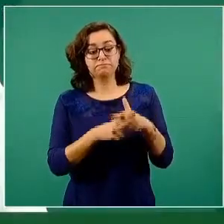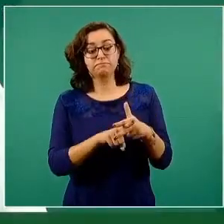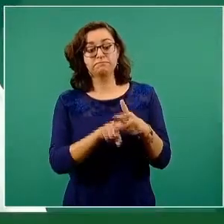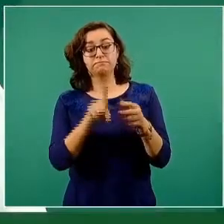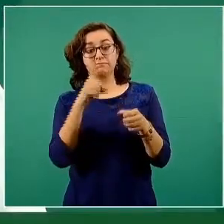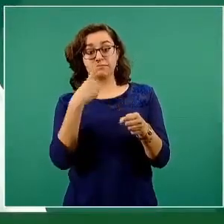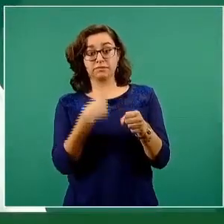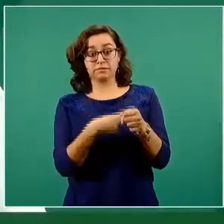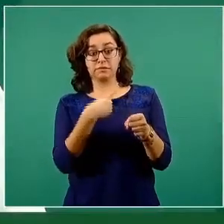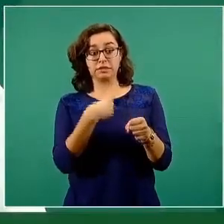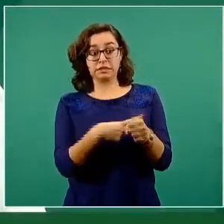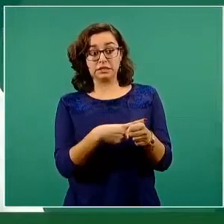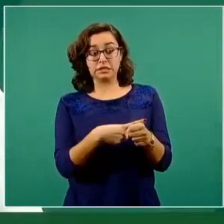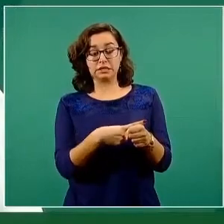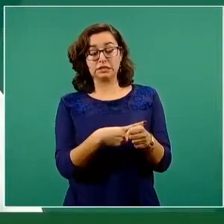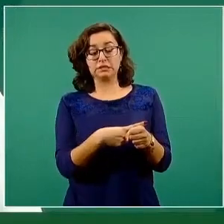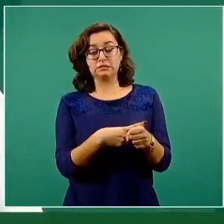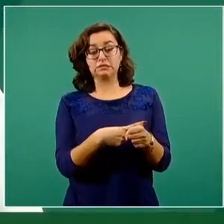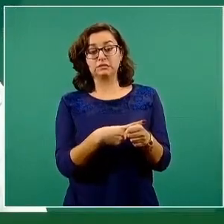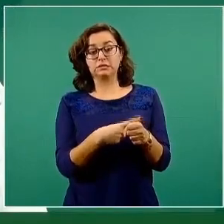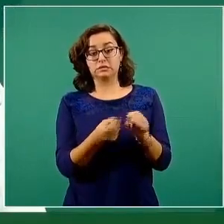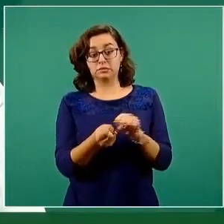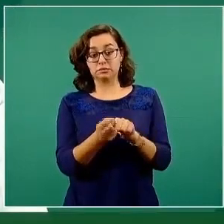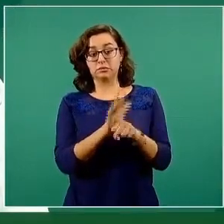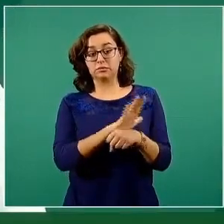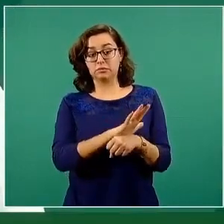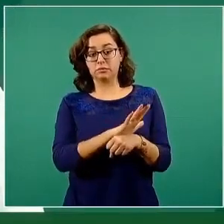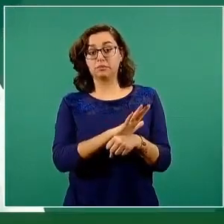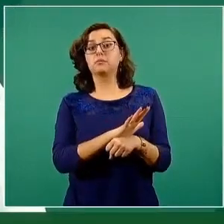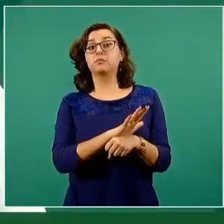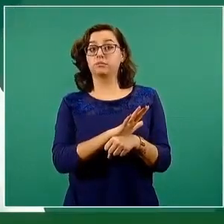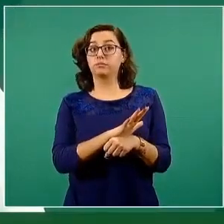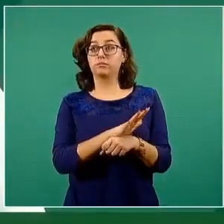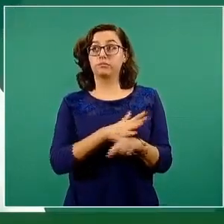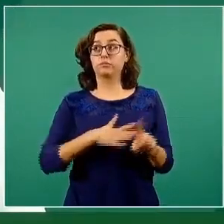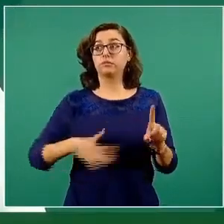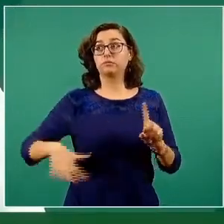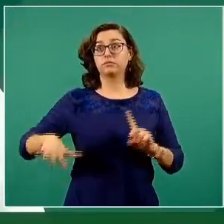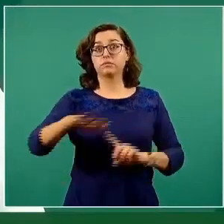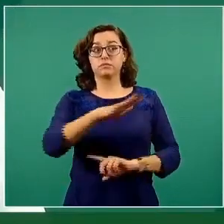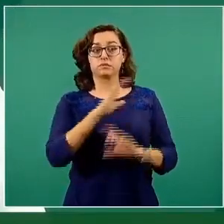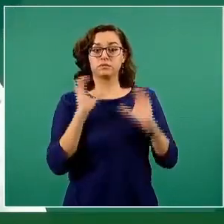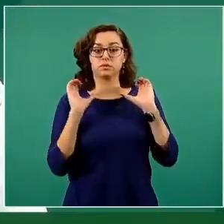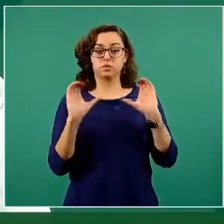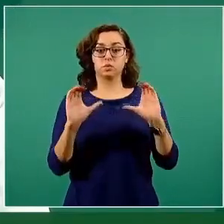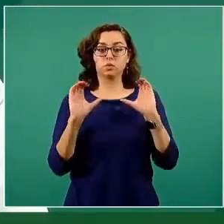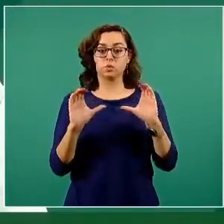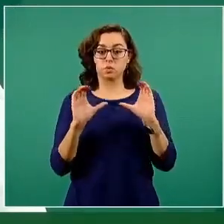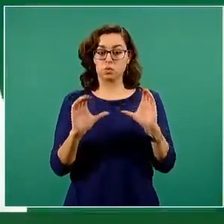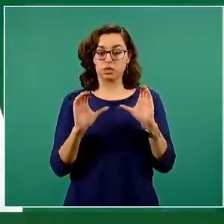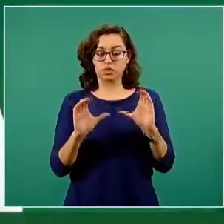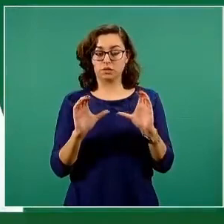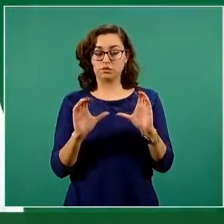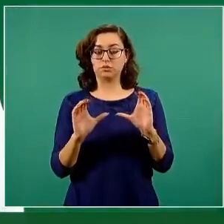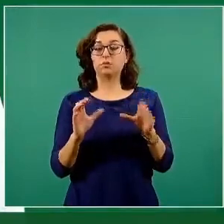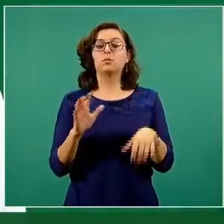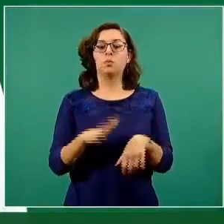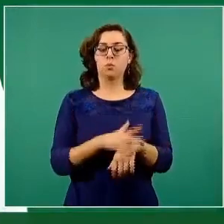un asunto de salud pública no solamente local, sino potencialmente de todo el estado. Y por eso es que han sido muy